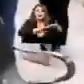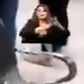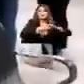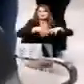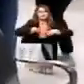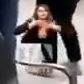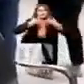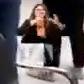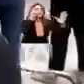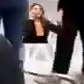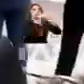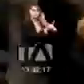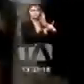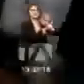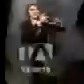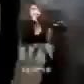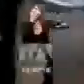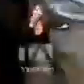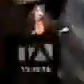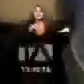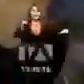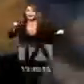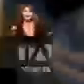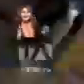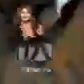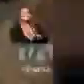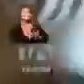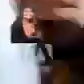la decisión y Iquito ahora buscaba